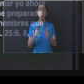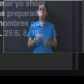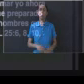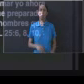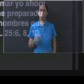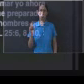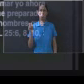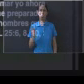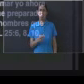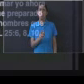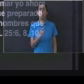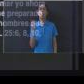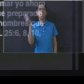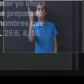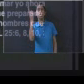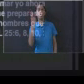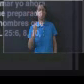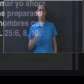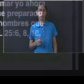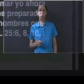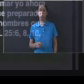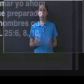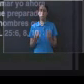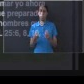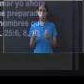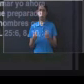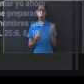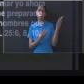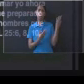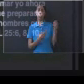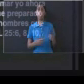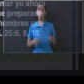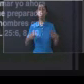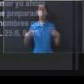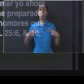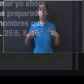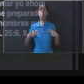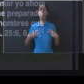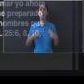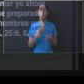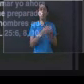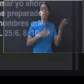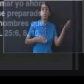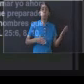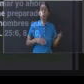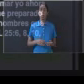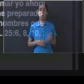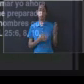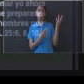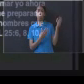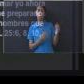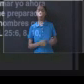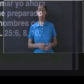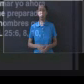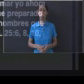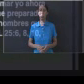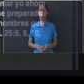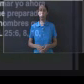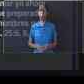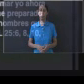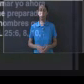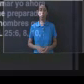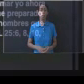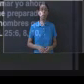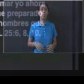hijo de Isaí? Muchos siervos hay hoy que huyen de sus señores. He de tomar yo ahora mi pan, mi agua, la carne que he preparado para mis esquiladores. Y